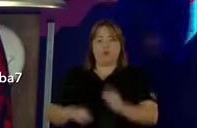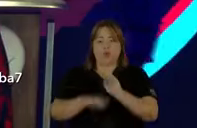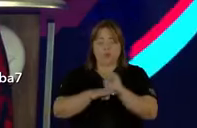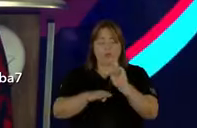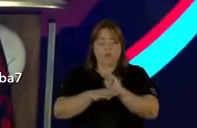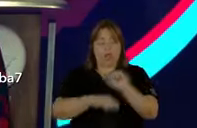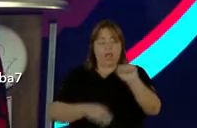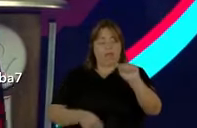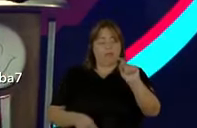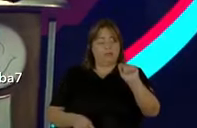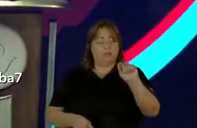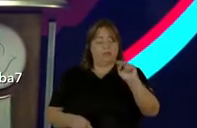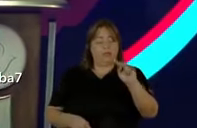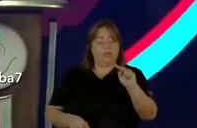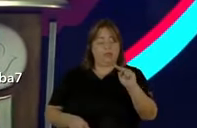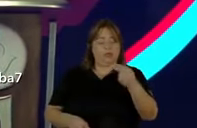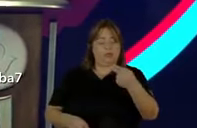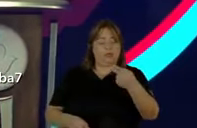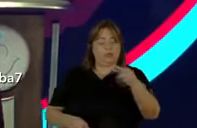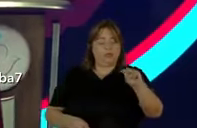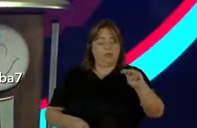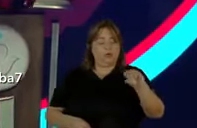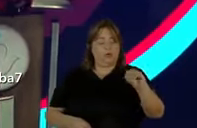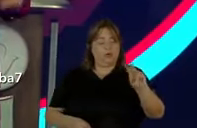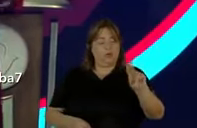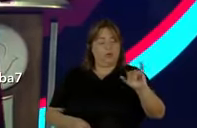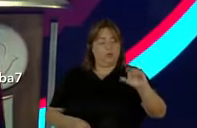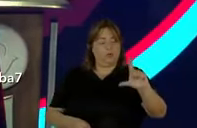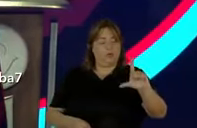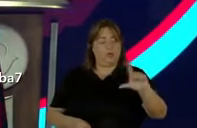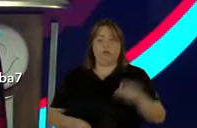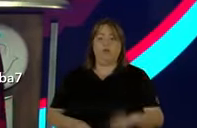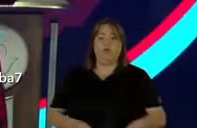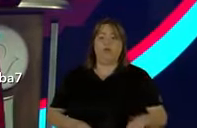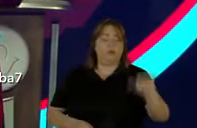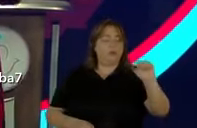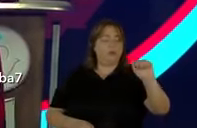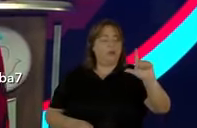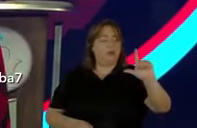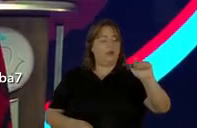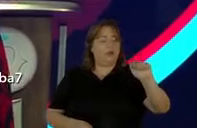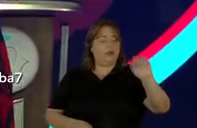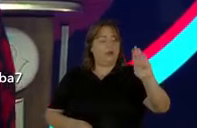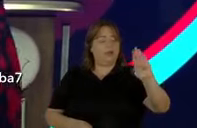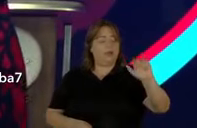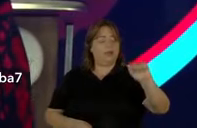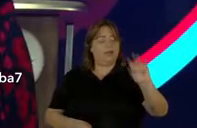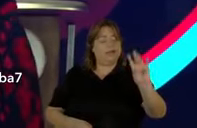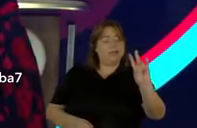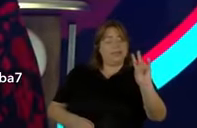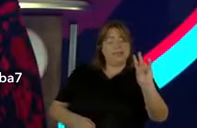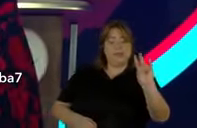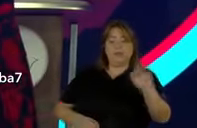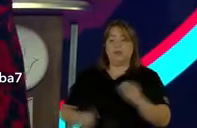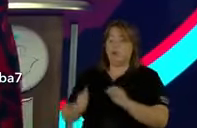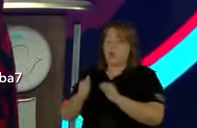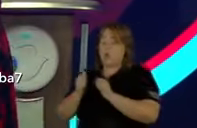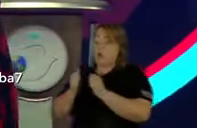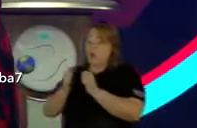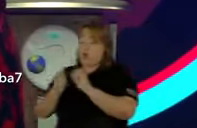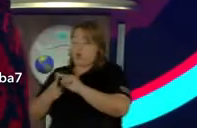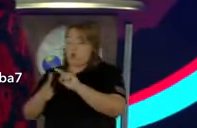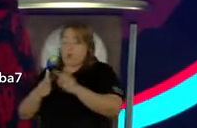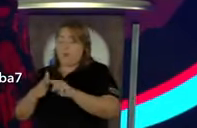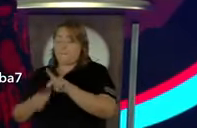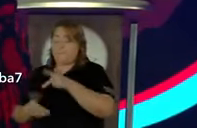ATH Móvil, Alaba 7, o por PayPal. Los que están aquí en el pasillo, para que no tenga que llegar hasta acá, los que están